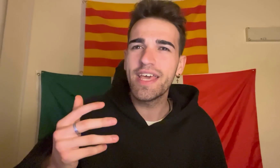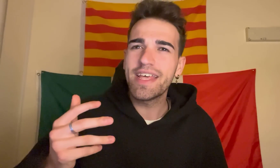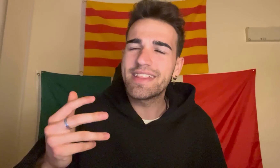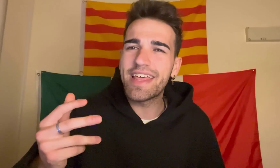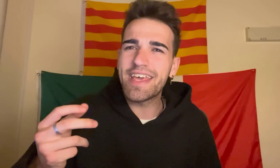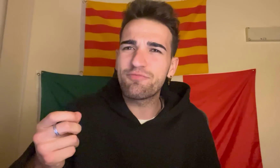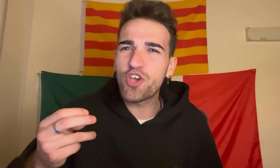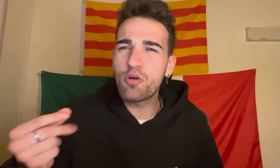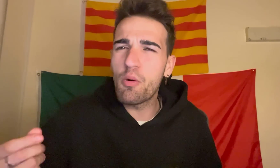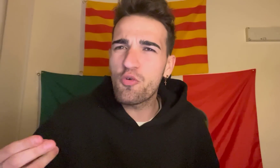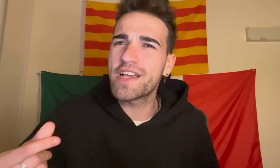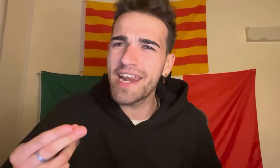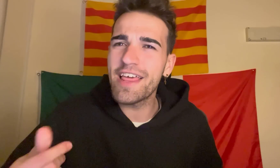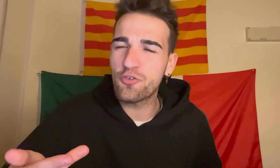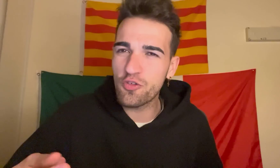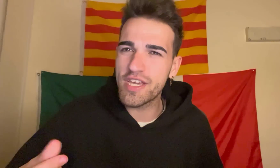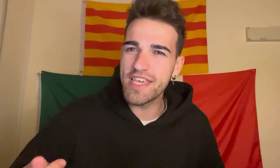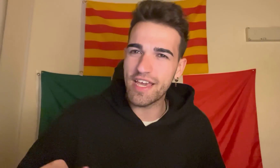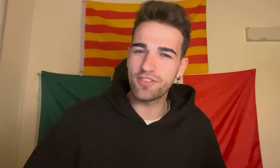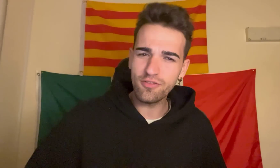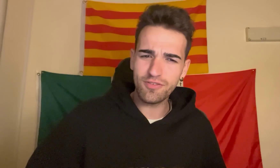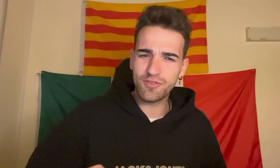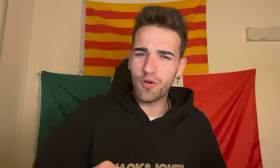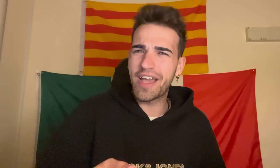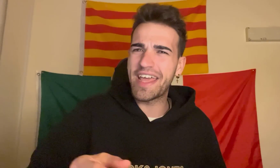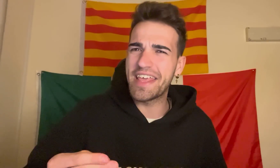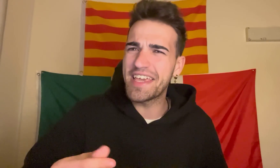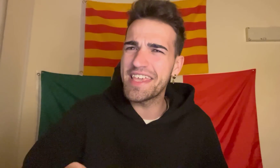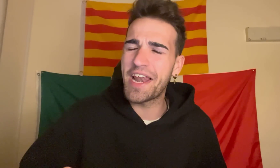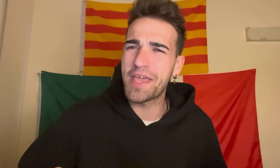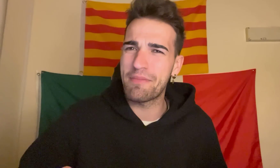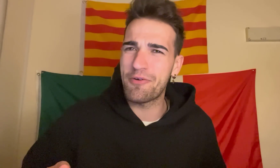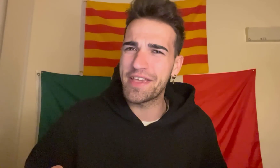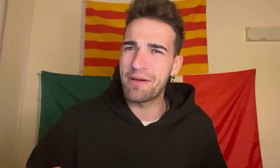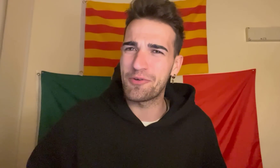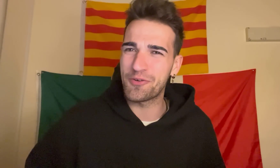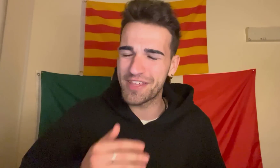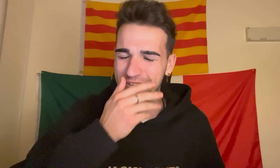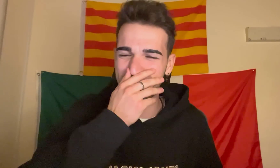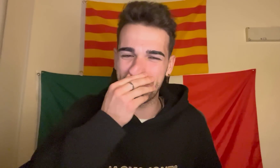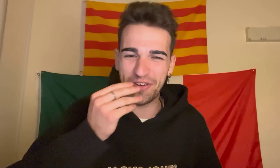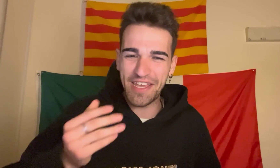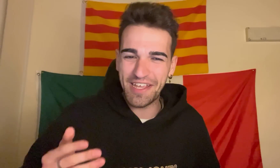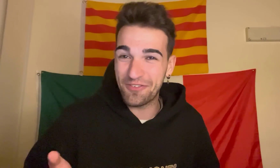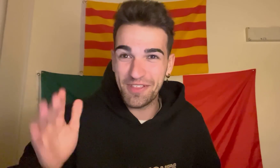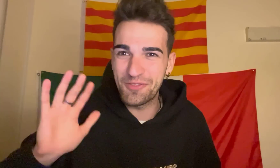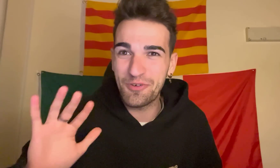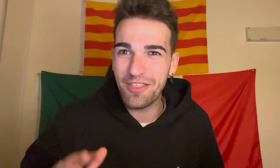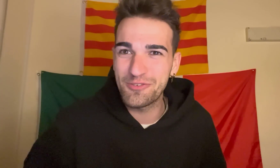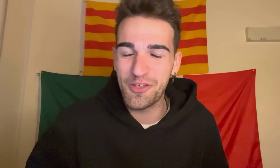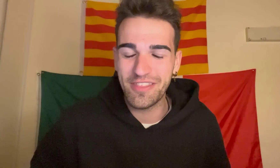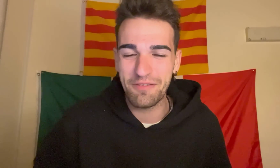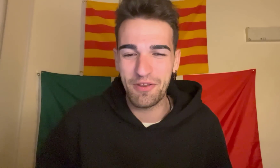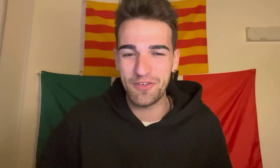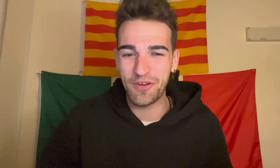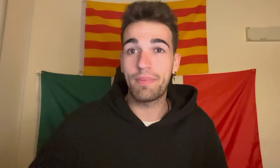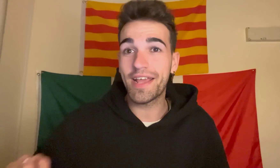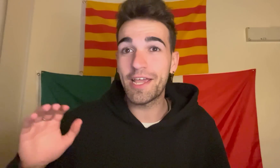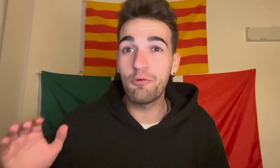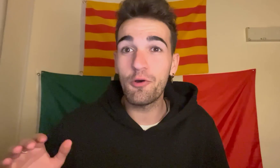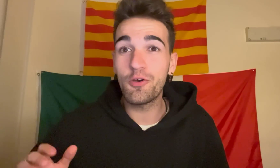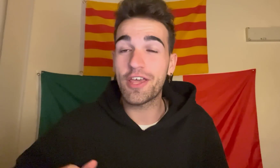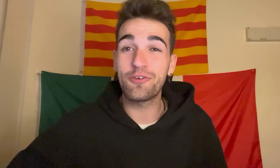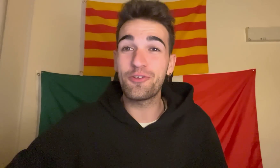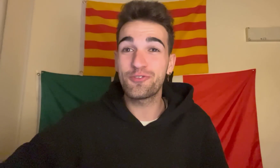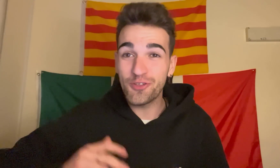pregunta de como buscar las cosquillas, ¿no? Con jeringuilla la llamaba ahí AMLO. No sé por qué, nunca he escuchado esta expresión. Para